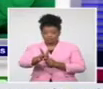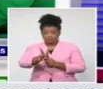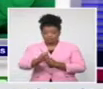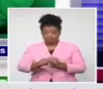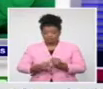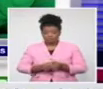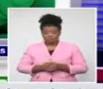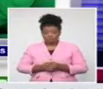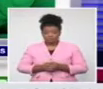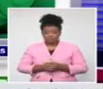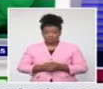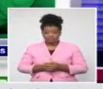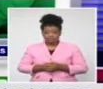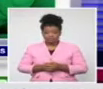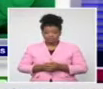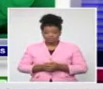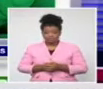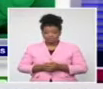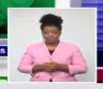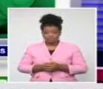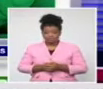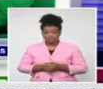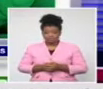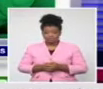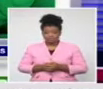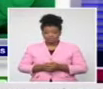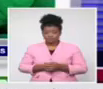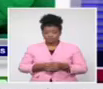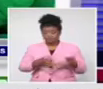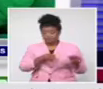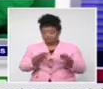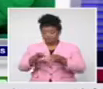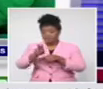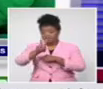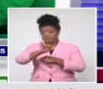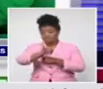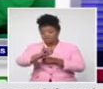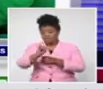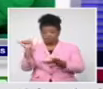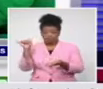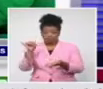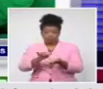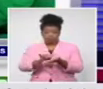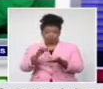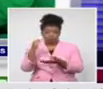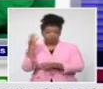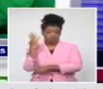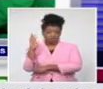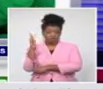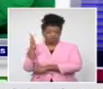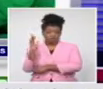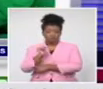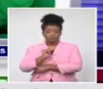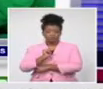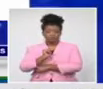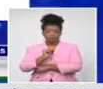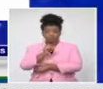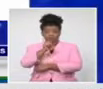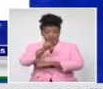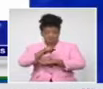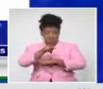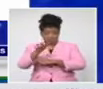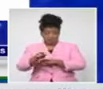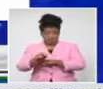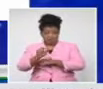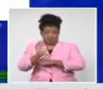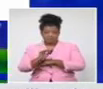diagnosticadas. De todas formas, se diagnostican 26 casos importados de personas, viajeros que